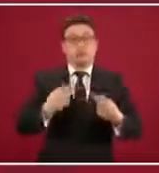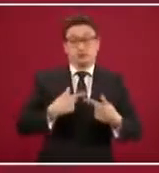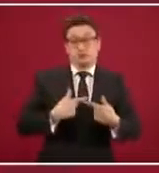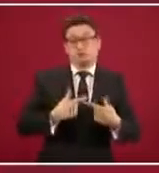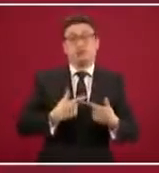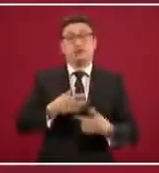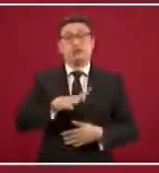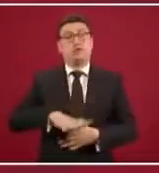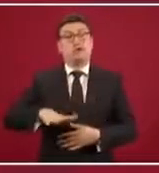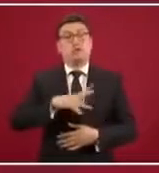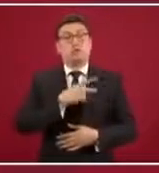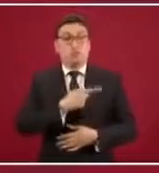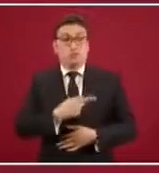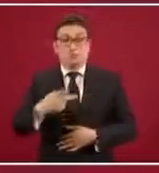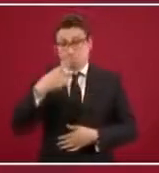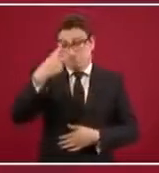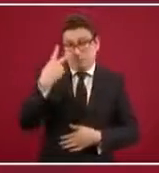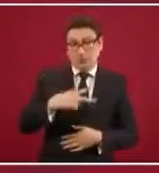México.